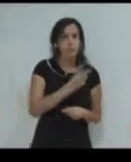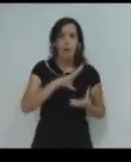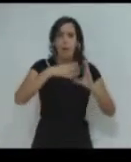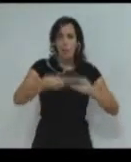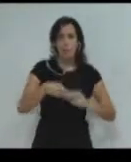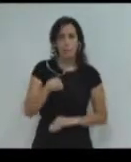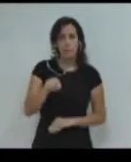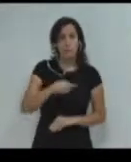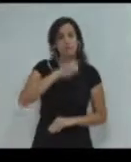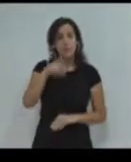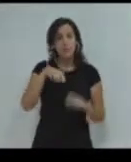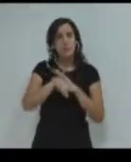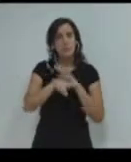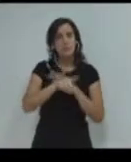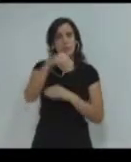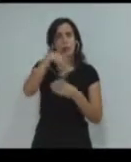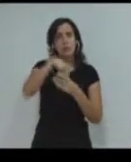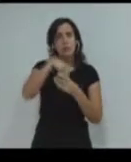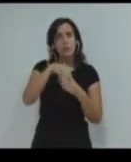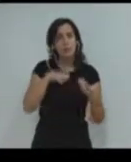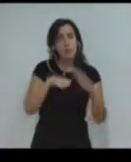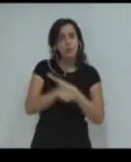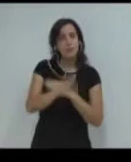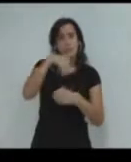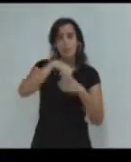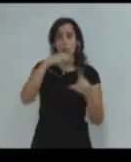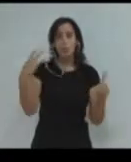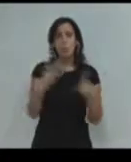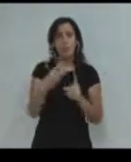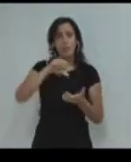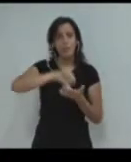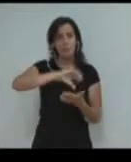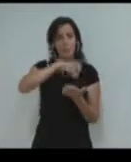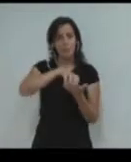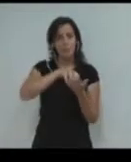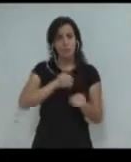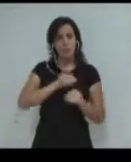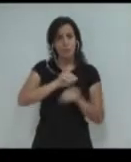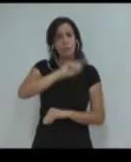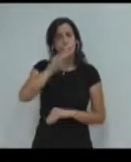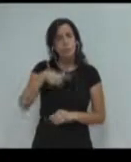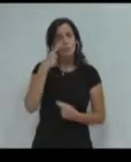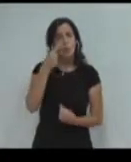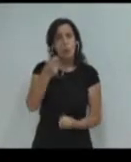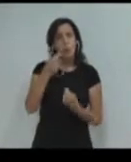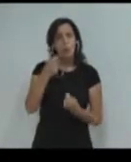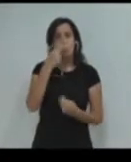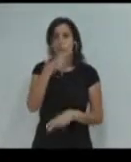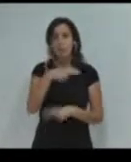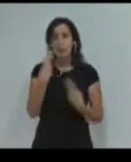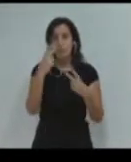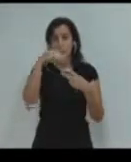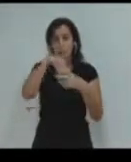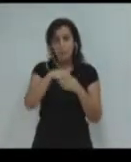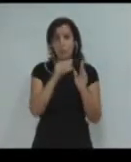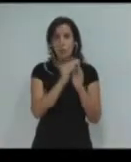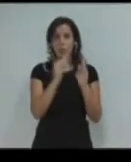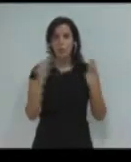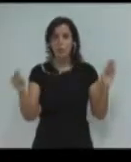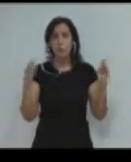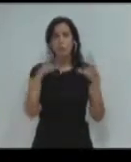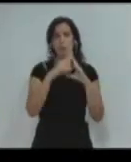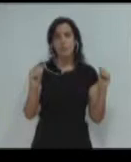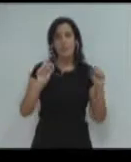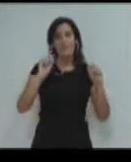Además, gestiona los contenidos accesibles de la web del centro y coordina las publicaciones de la colección Universidad